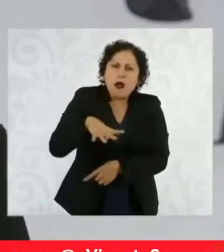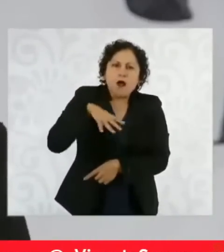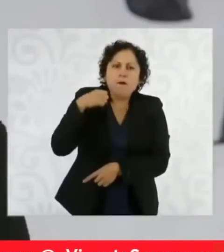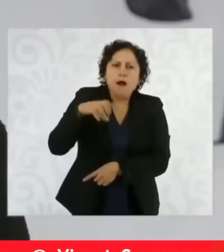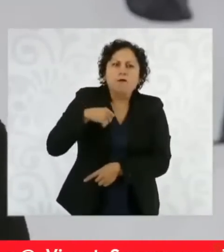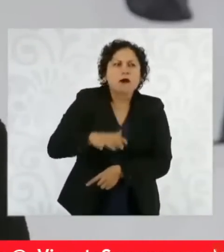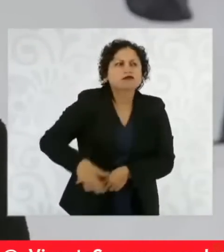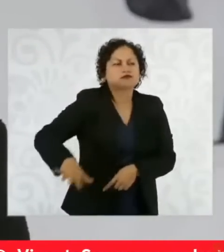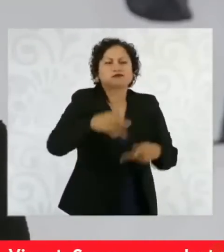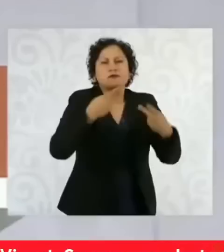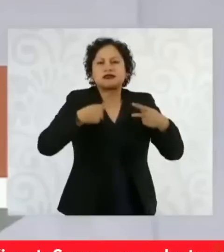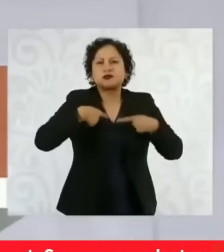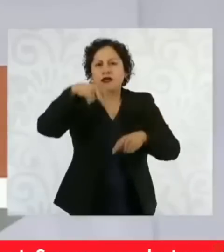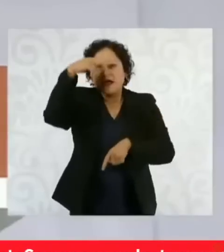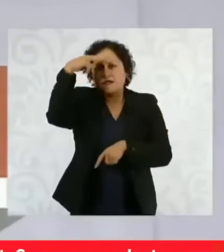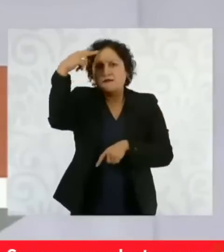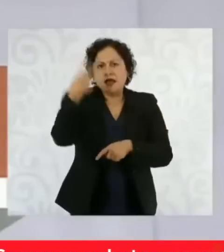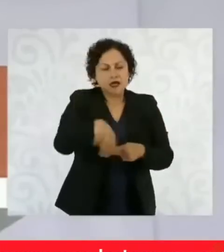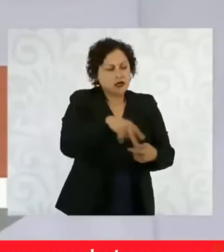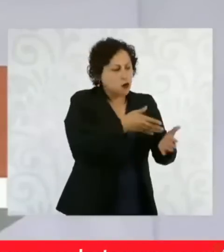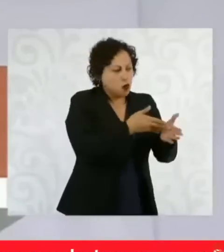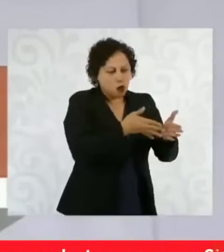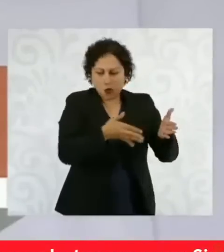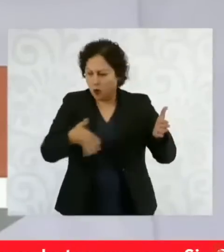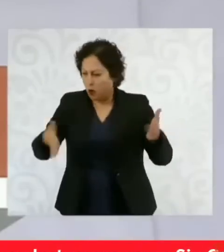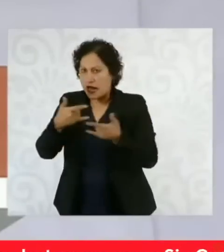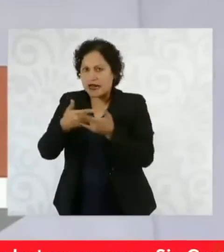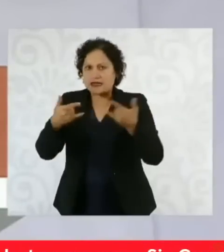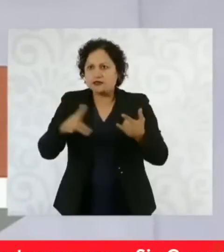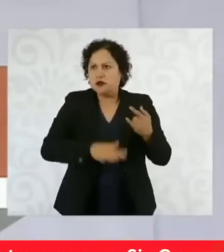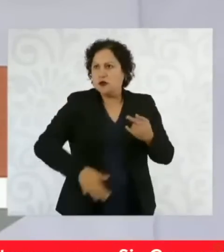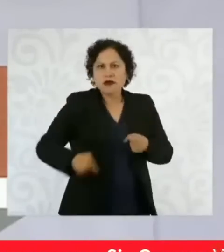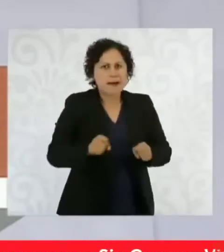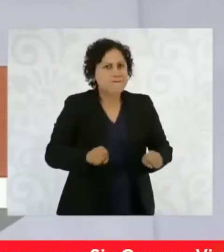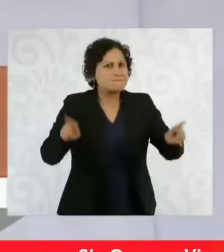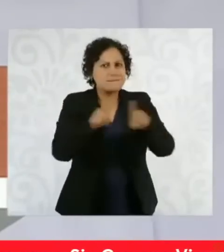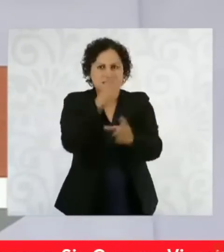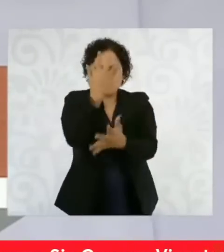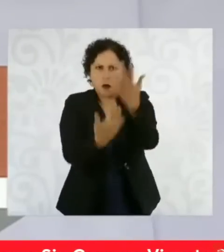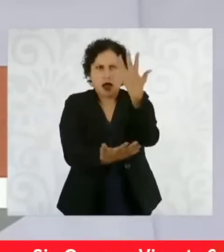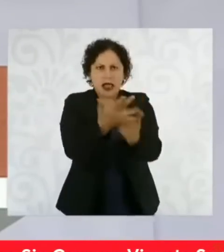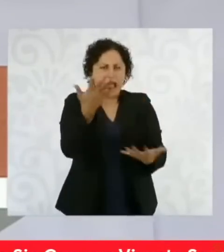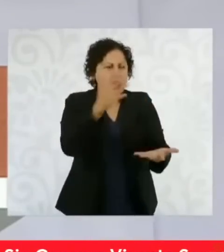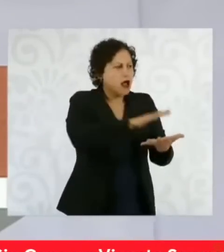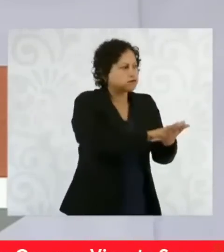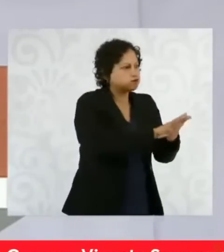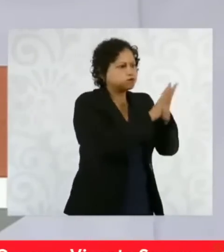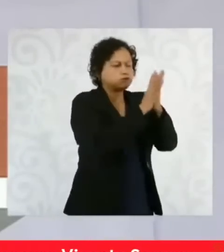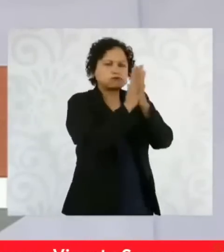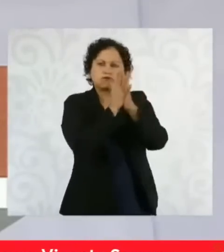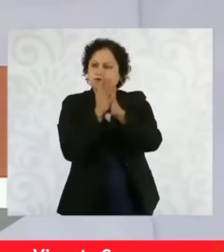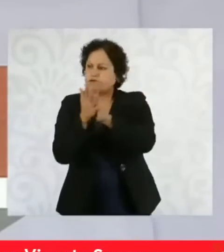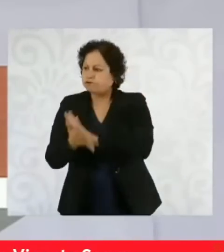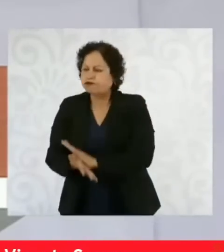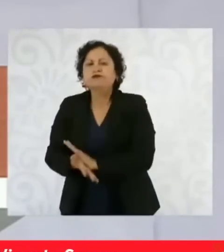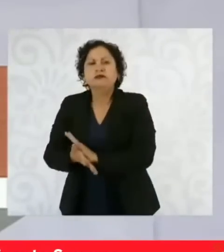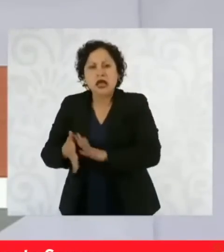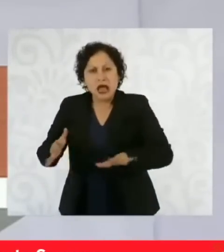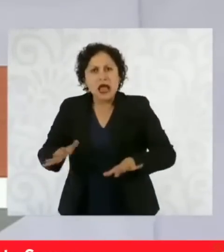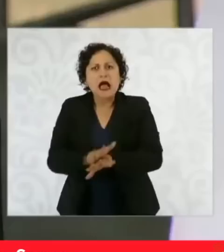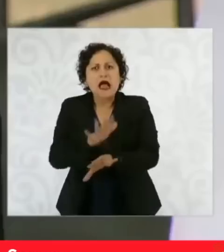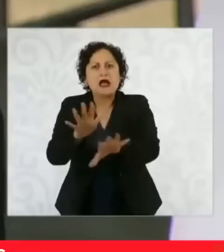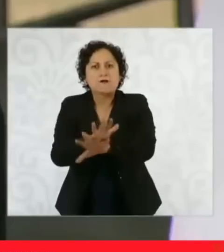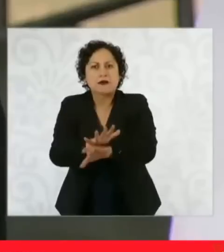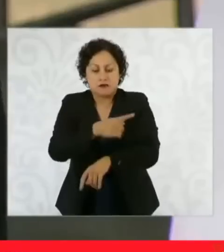protagonista de las transformaciones de nuestro país. A él nos debemos y a él servimos.